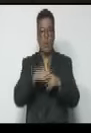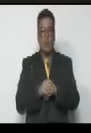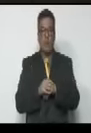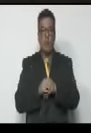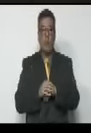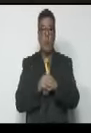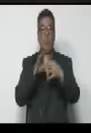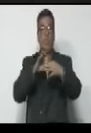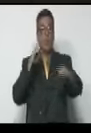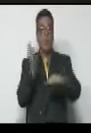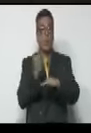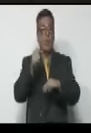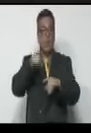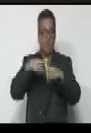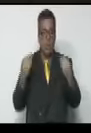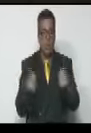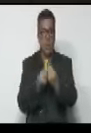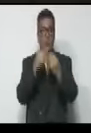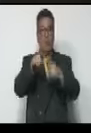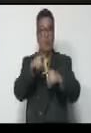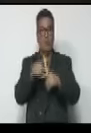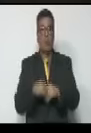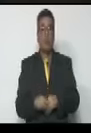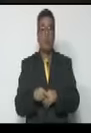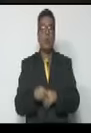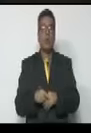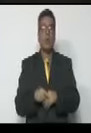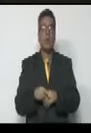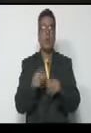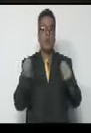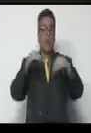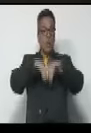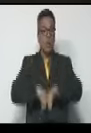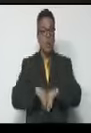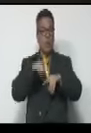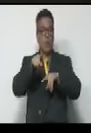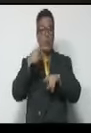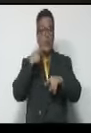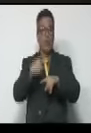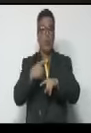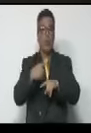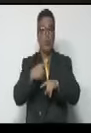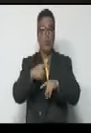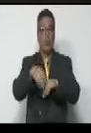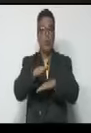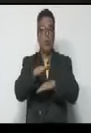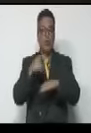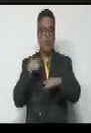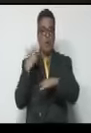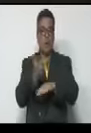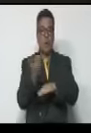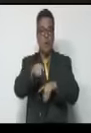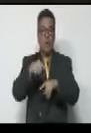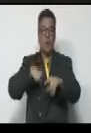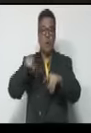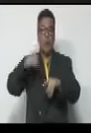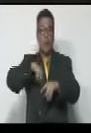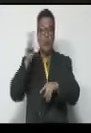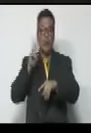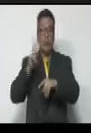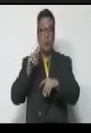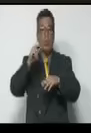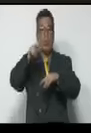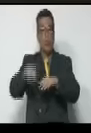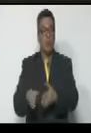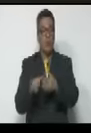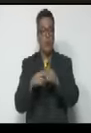nos distanciamos de las sanciones y compartimos el espíritu del acuerdo, el cual señala una campaña xenófoba contra Venezuela promovida por los grandes medios